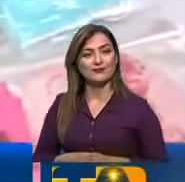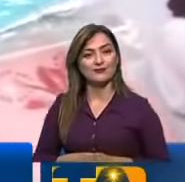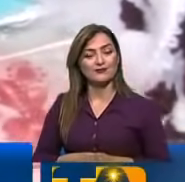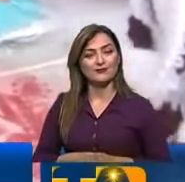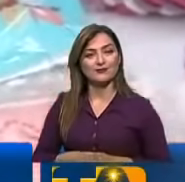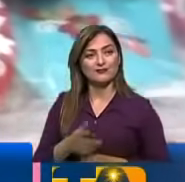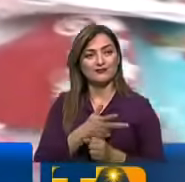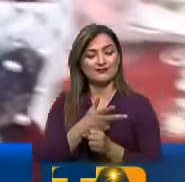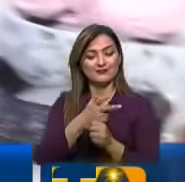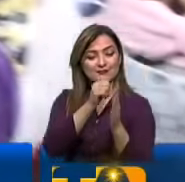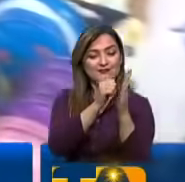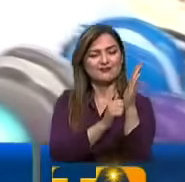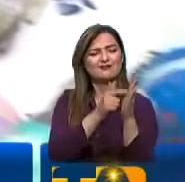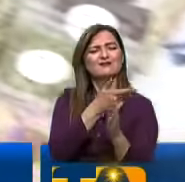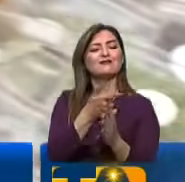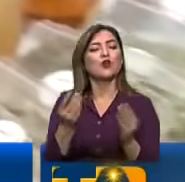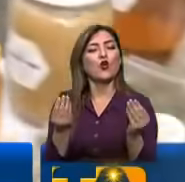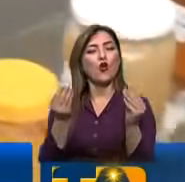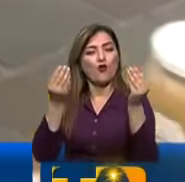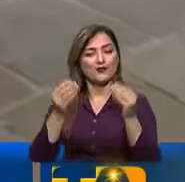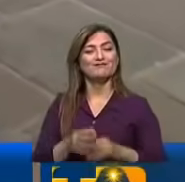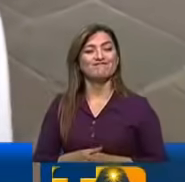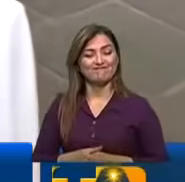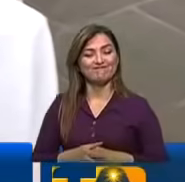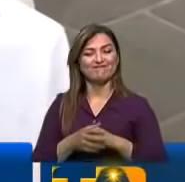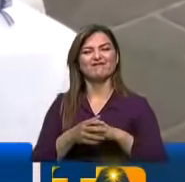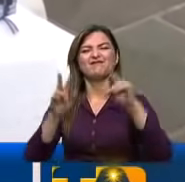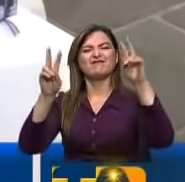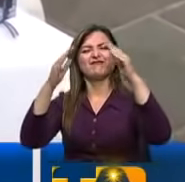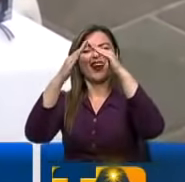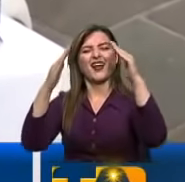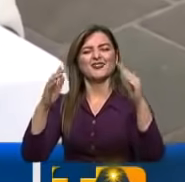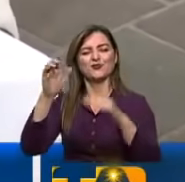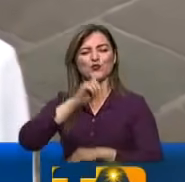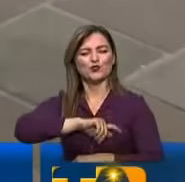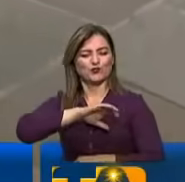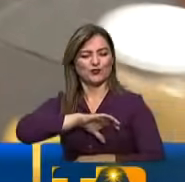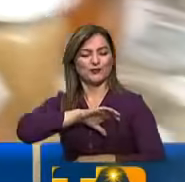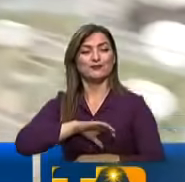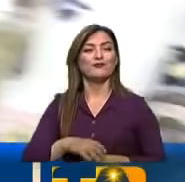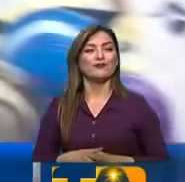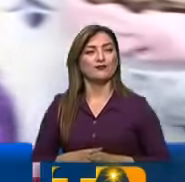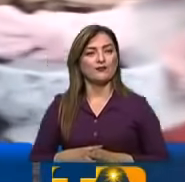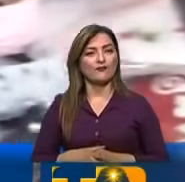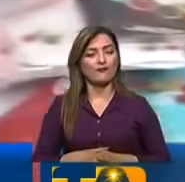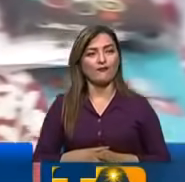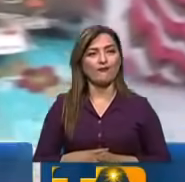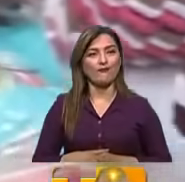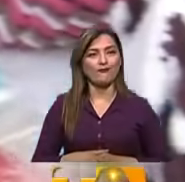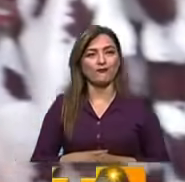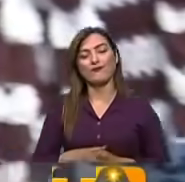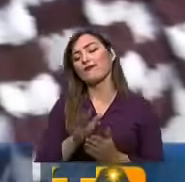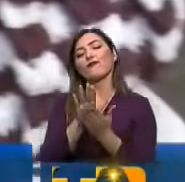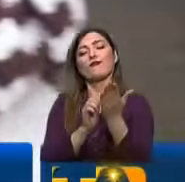acababa de pasar por las agendas. Es un emprendimiento juvenil de una de nuestras casas metro. Acá tenemos emprendimientos de los proyectos que tenemos